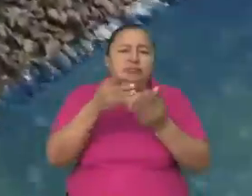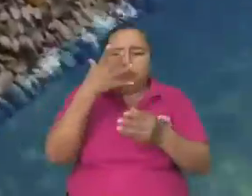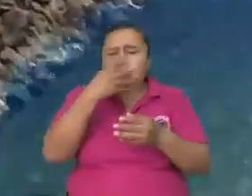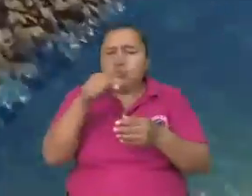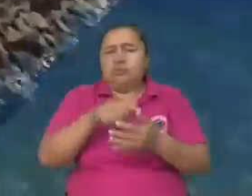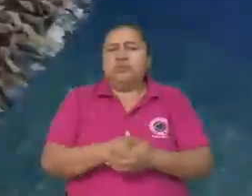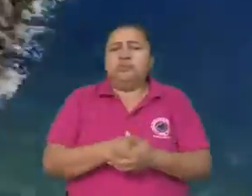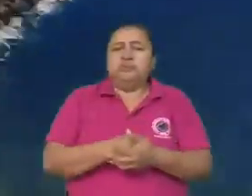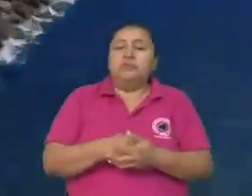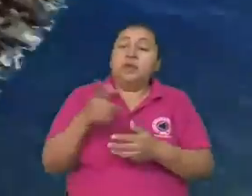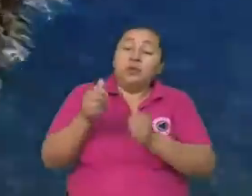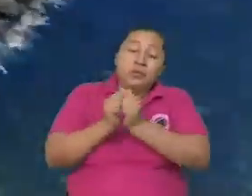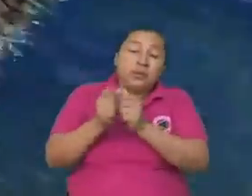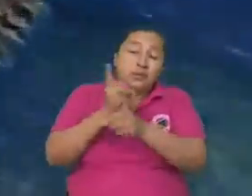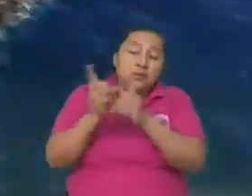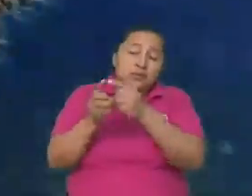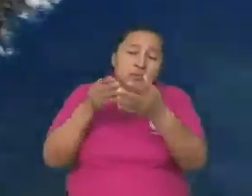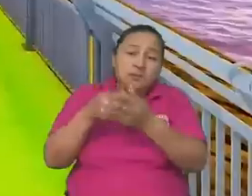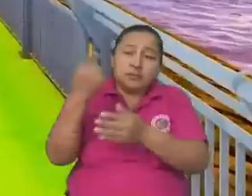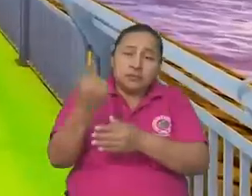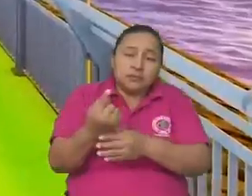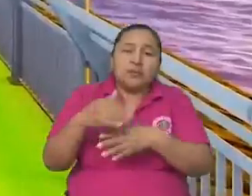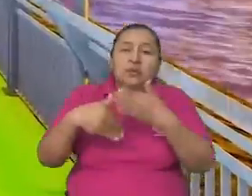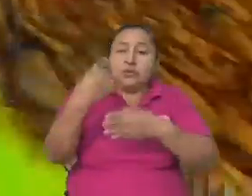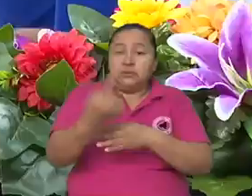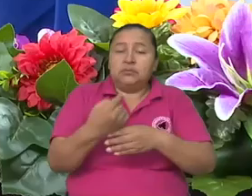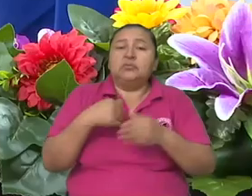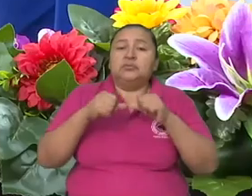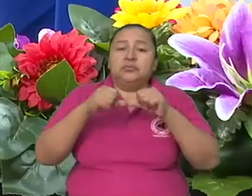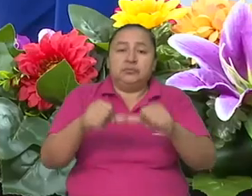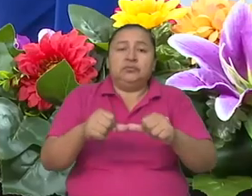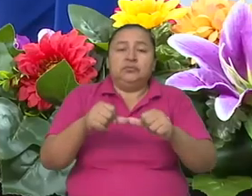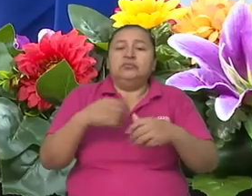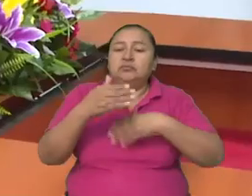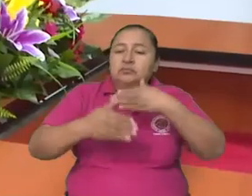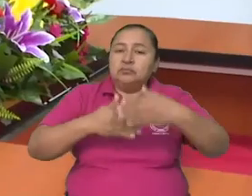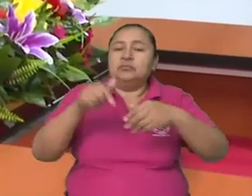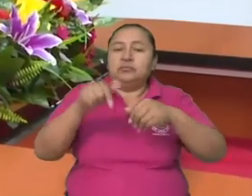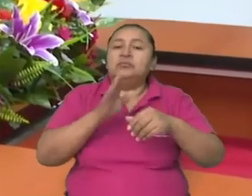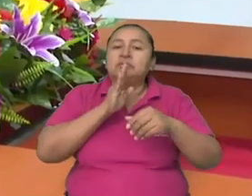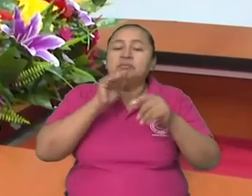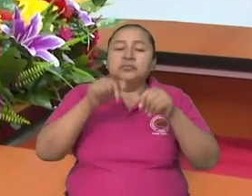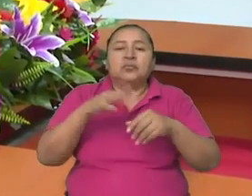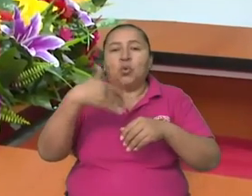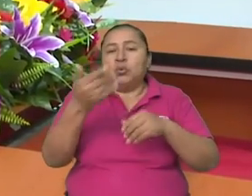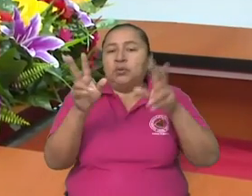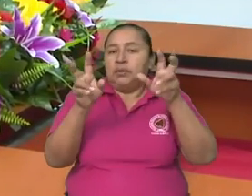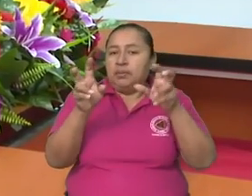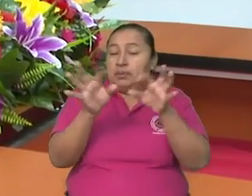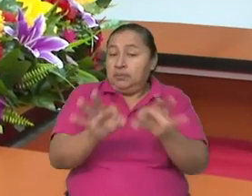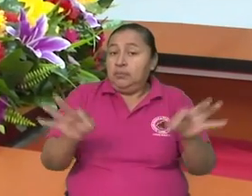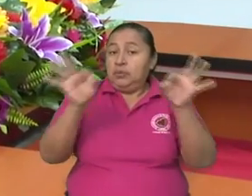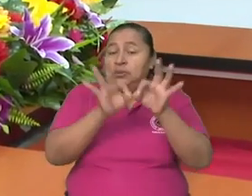maravilloso. Compañero, tenemos que hacer una muy breve pausa, pero al volver quisiera que continuáramos avanzando también en otros ámbitos que son